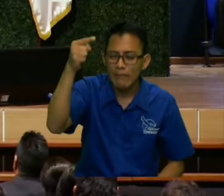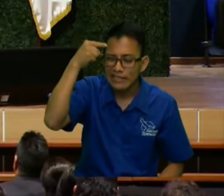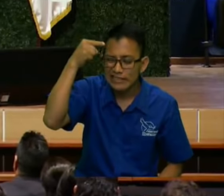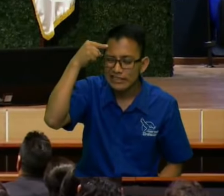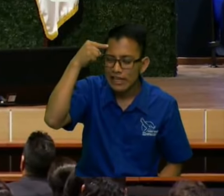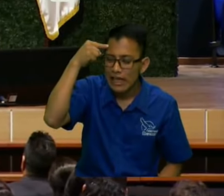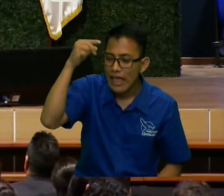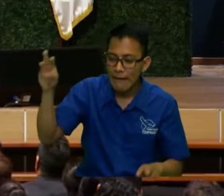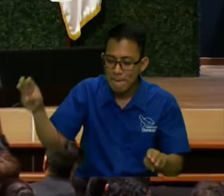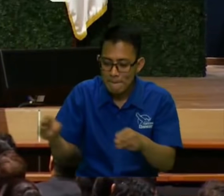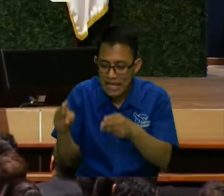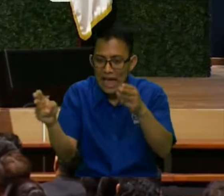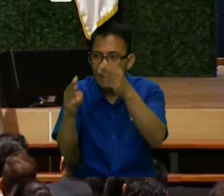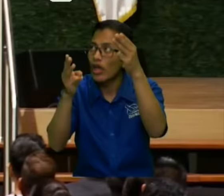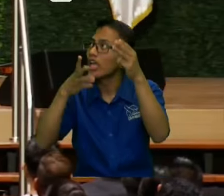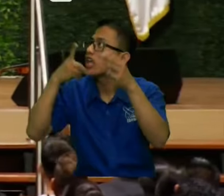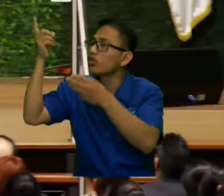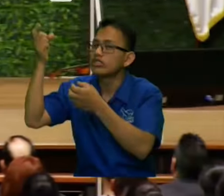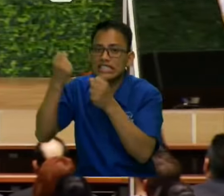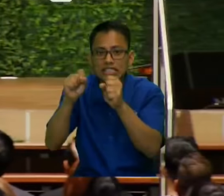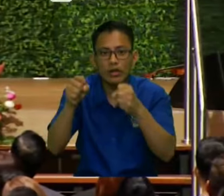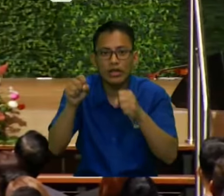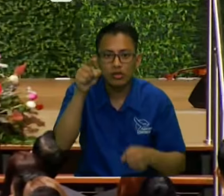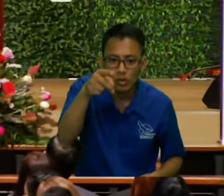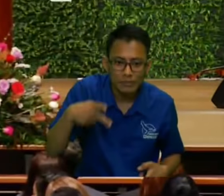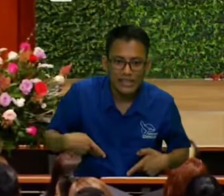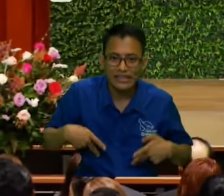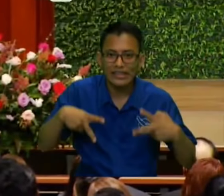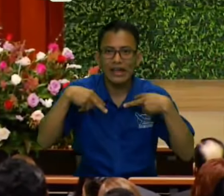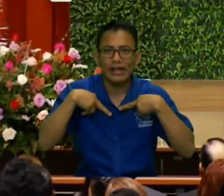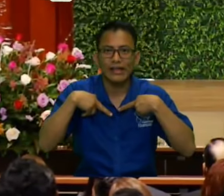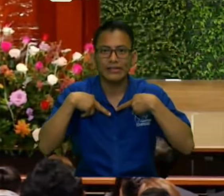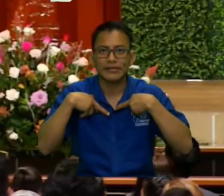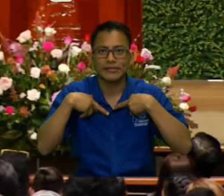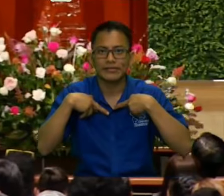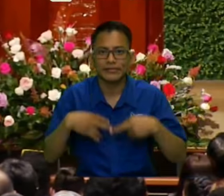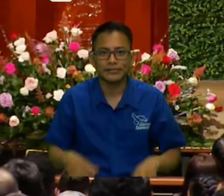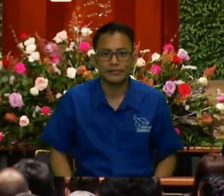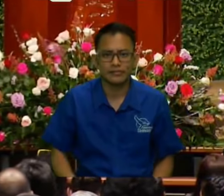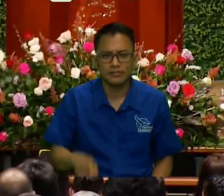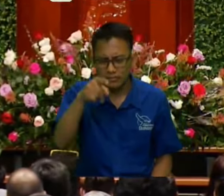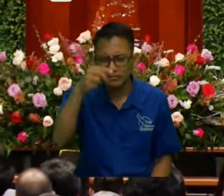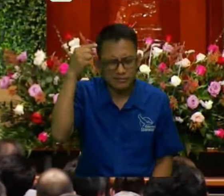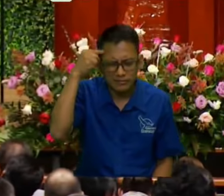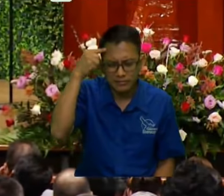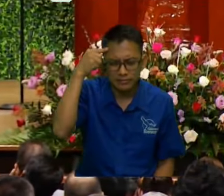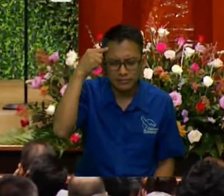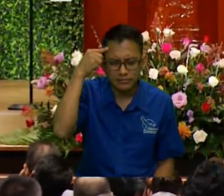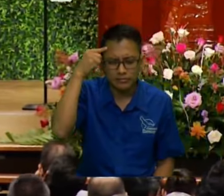Fíjese pues, 10 segundos para que usted piense en un milagro que Dios hizo en su vida.